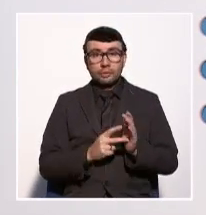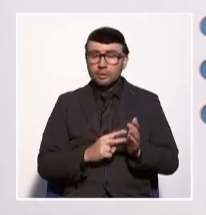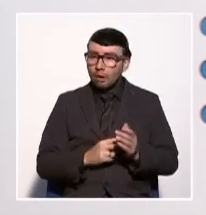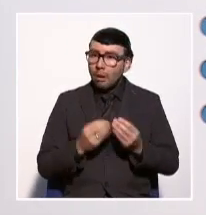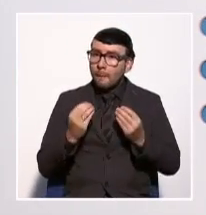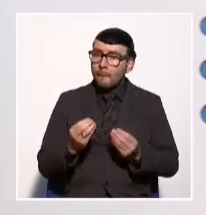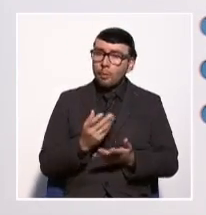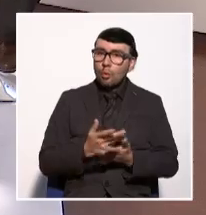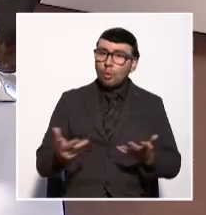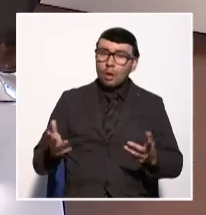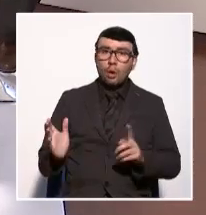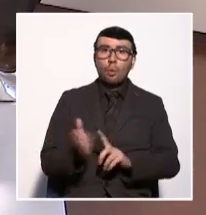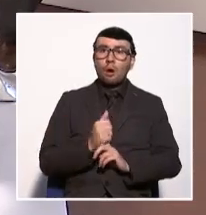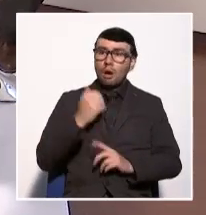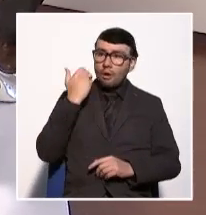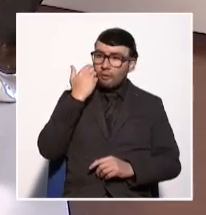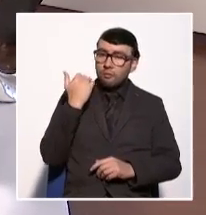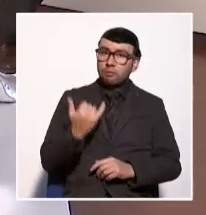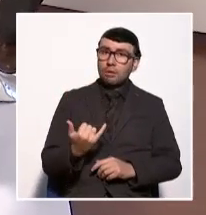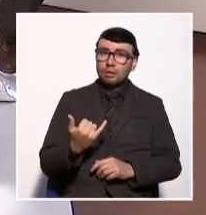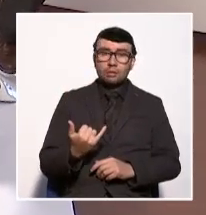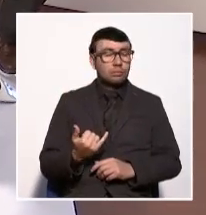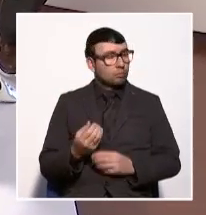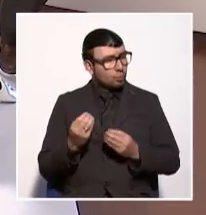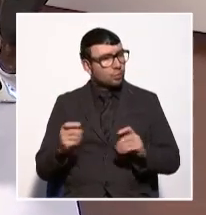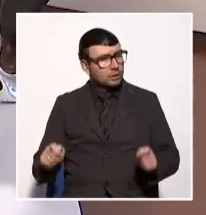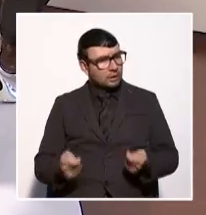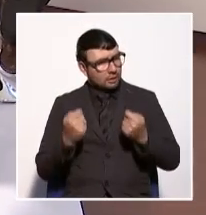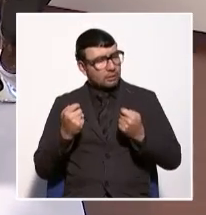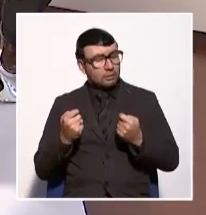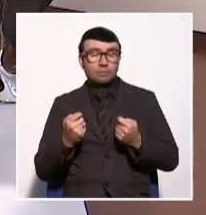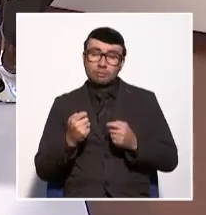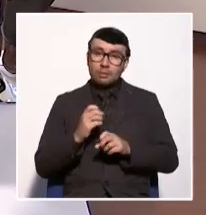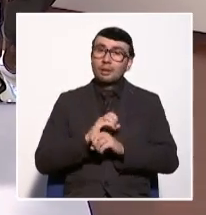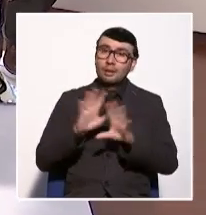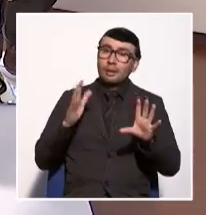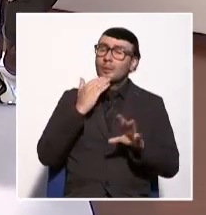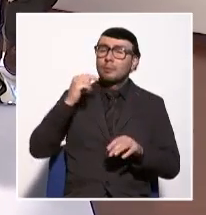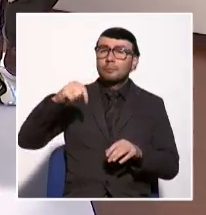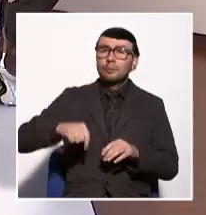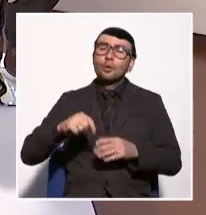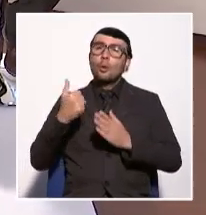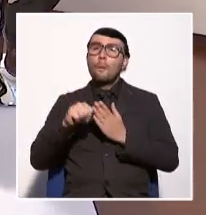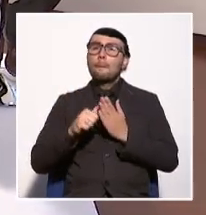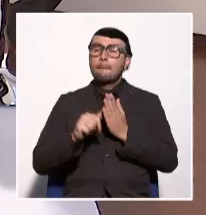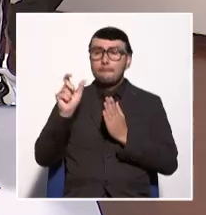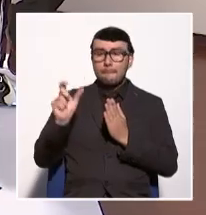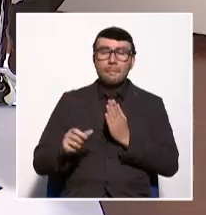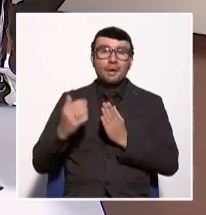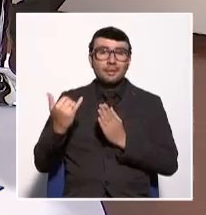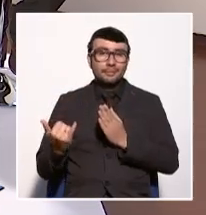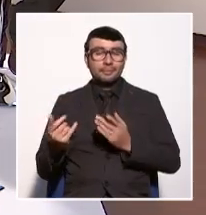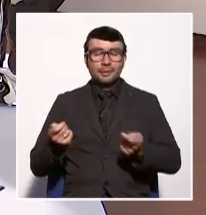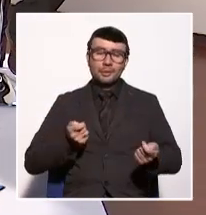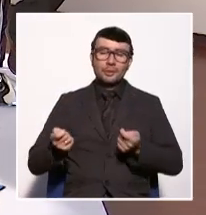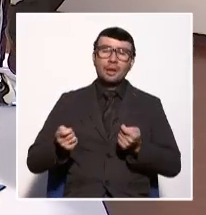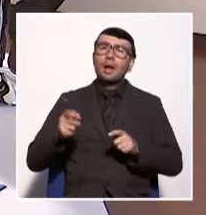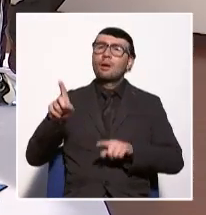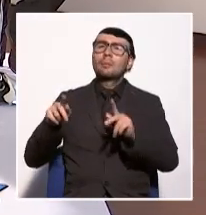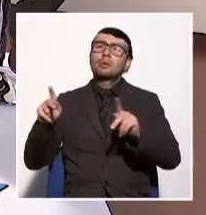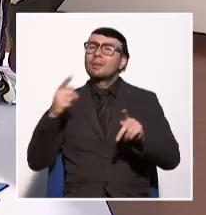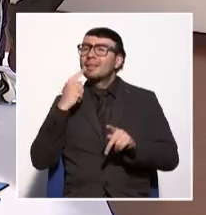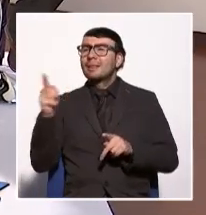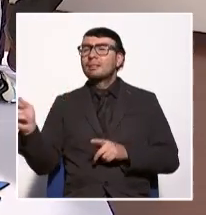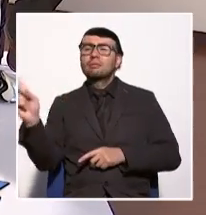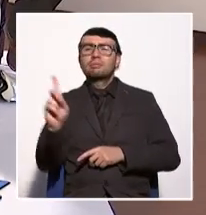encontrando pues su puede salvar muchas vidas sí y nos ha pasado que yo he hecho el programa acá con los quiroprácticos entonces mucha gente va por el famoso dolor